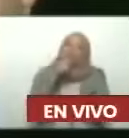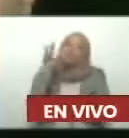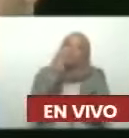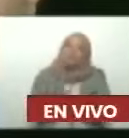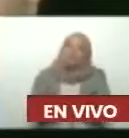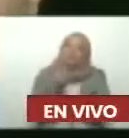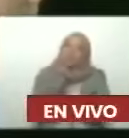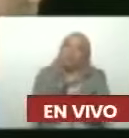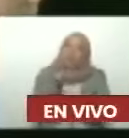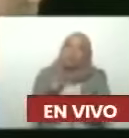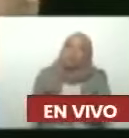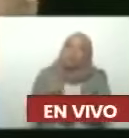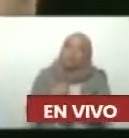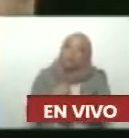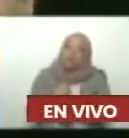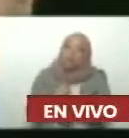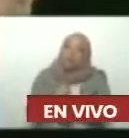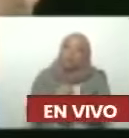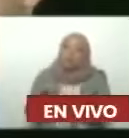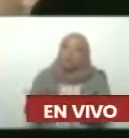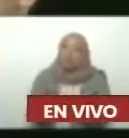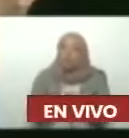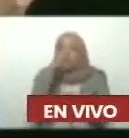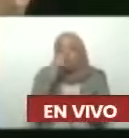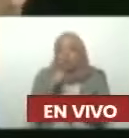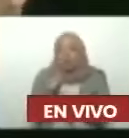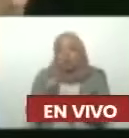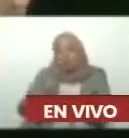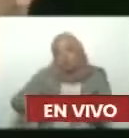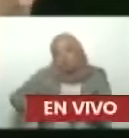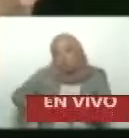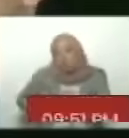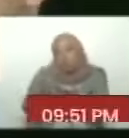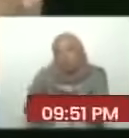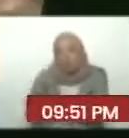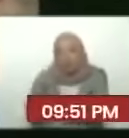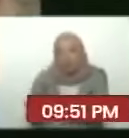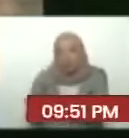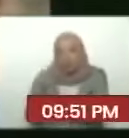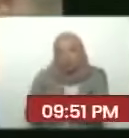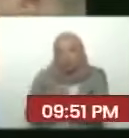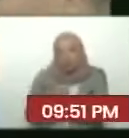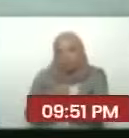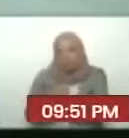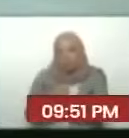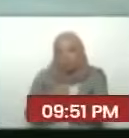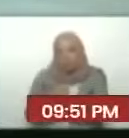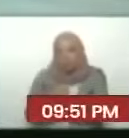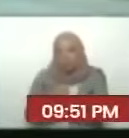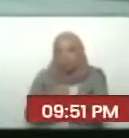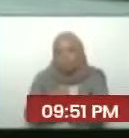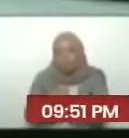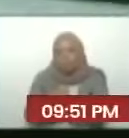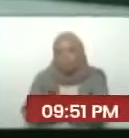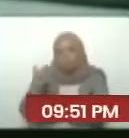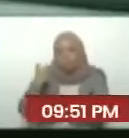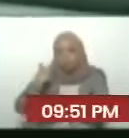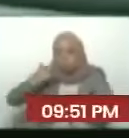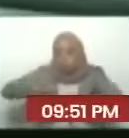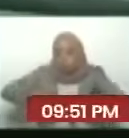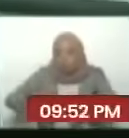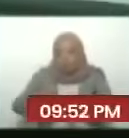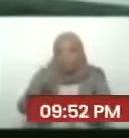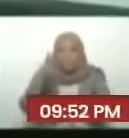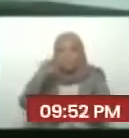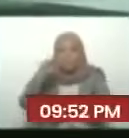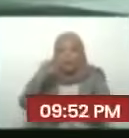país a través de la gente. Y yo, aunque es mi cumpleaños, te traje un pequeño presente porque... ¿Verdad, chico? Yo soy acá, yo cumplí años hace yo poco. Yo soy también de La Plata. Y ¿verdad? La